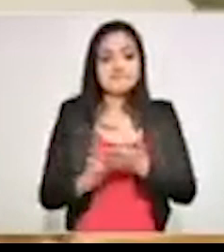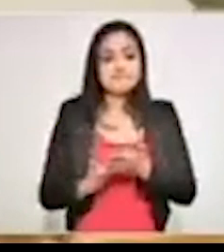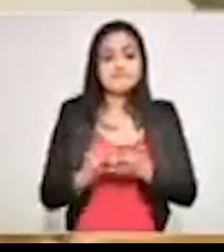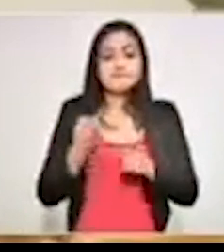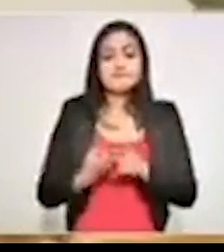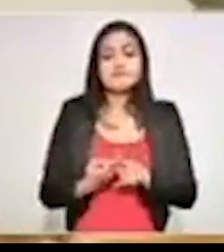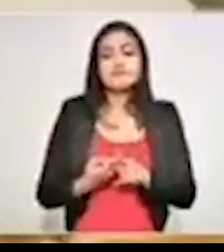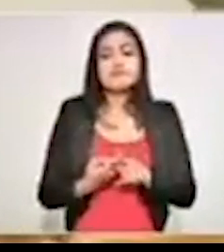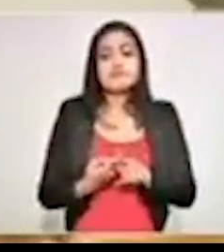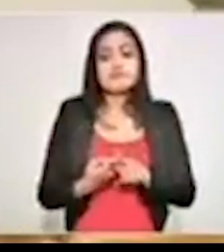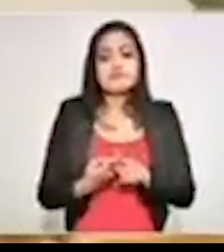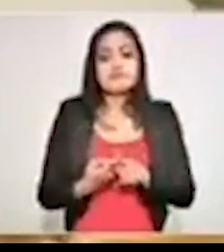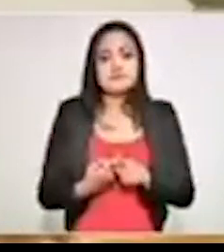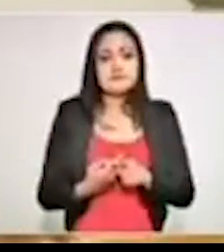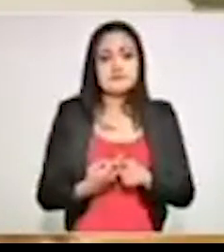para la